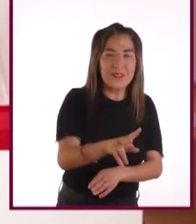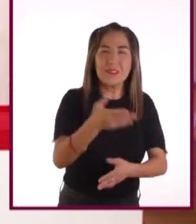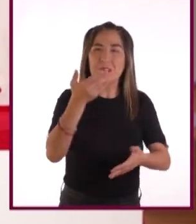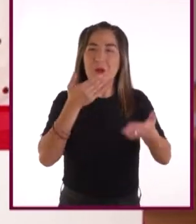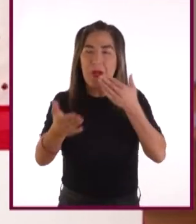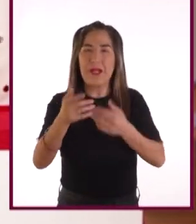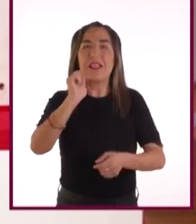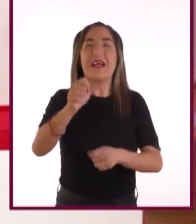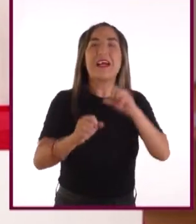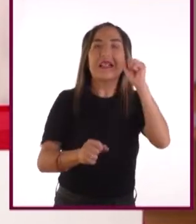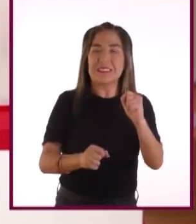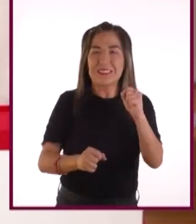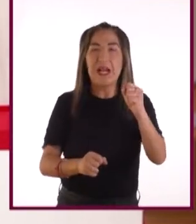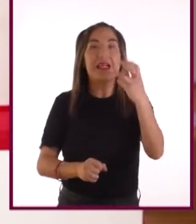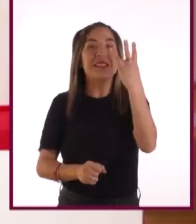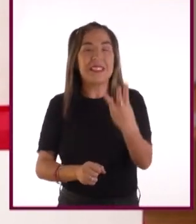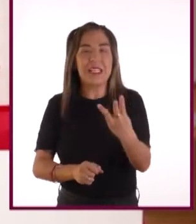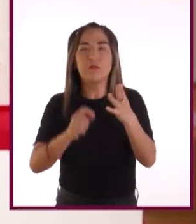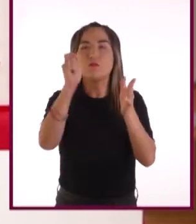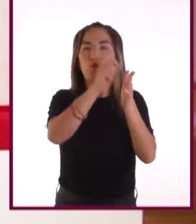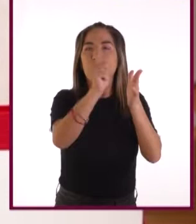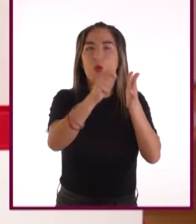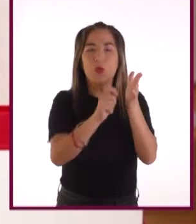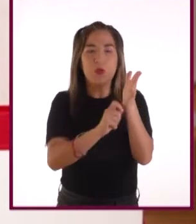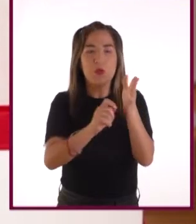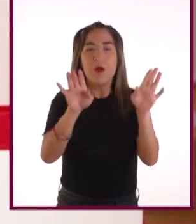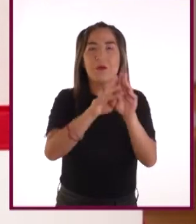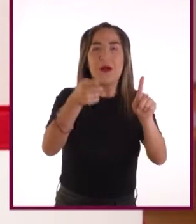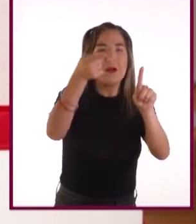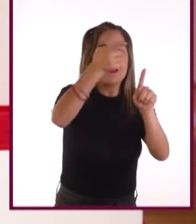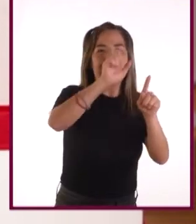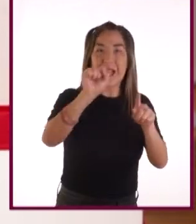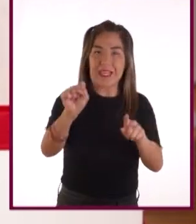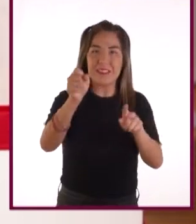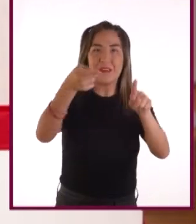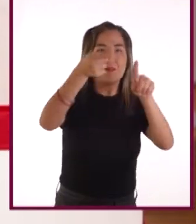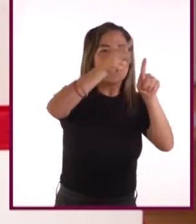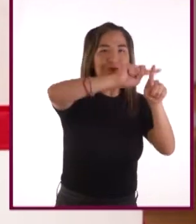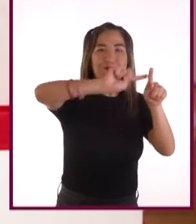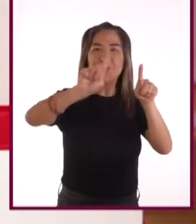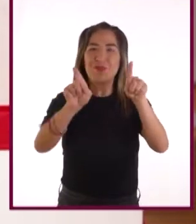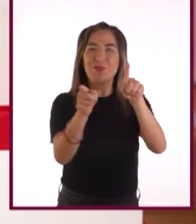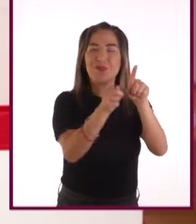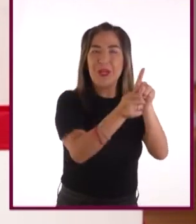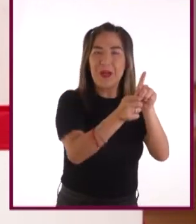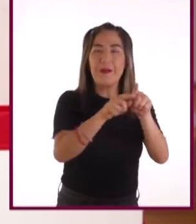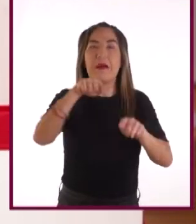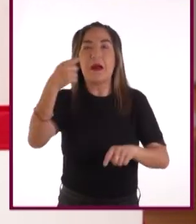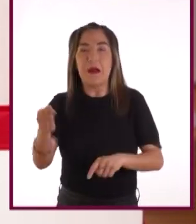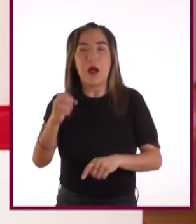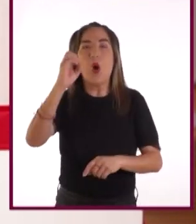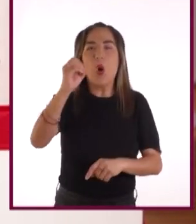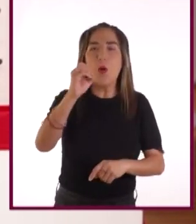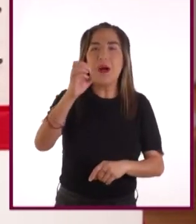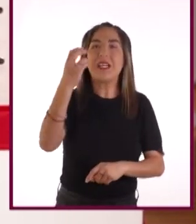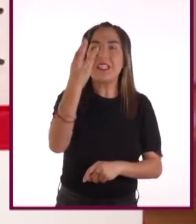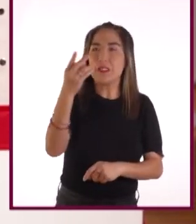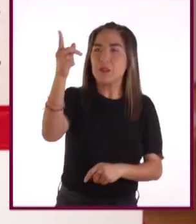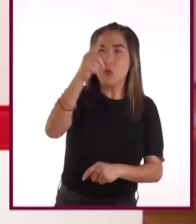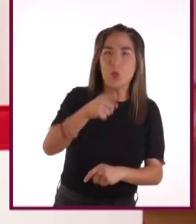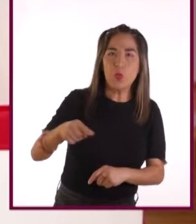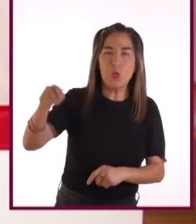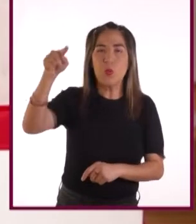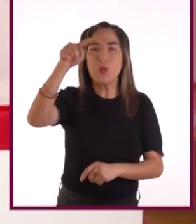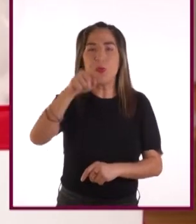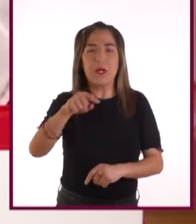visual. Mira, la S son 3 puntos, uno en cada curva de la letra, luego la O 3 líneas y la S